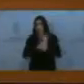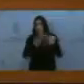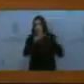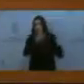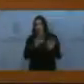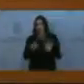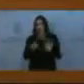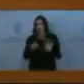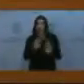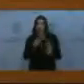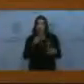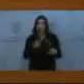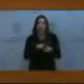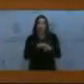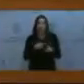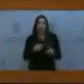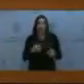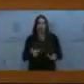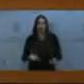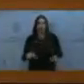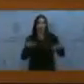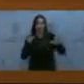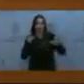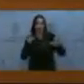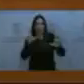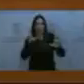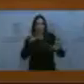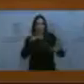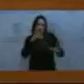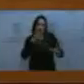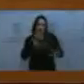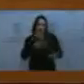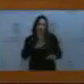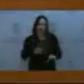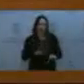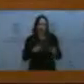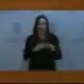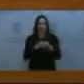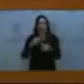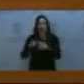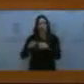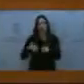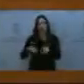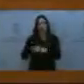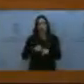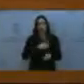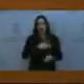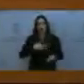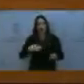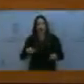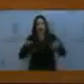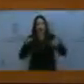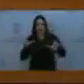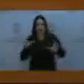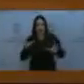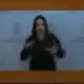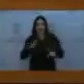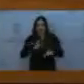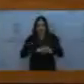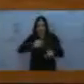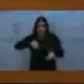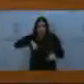bien queda de un momento para algunas fuerzas políticas que lo firmaron. Para nosotros no son papel mojado.